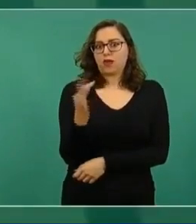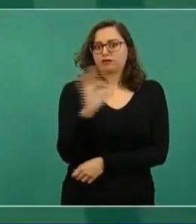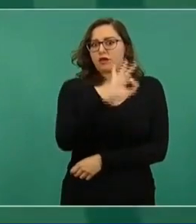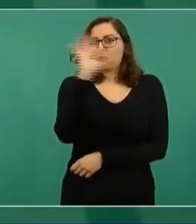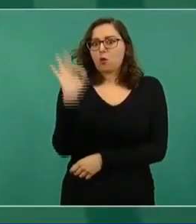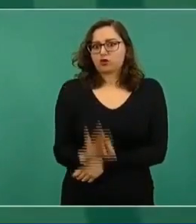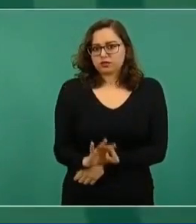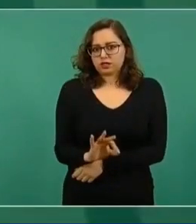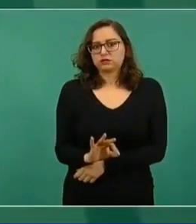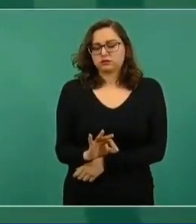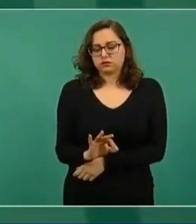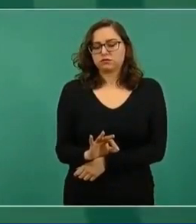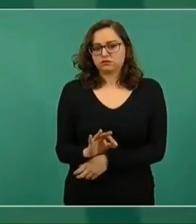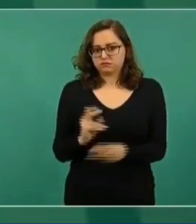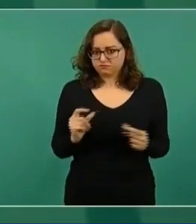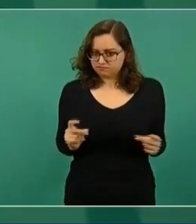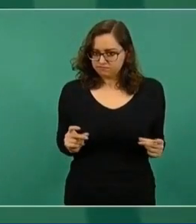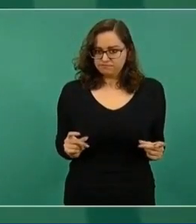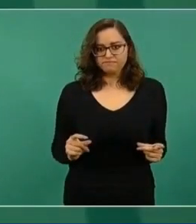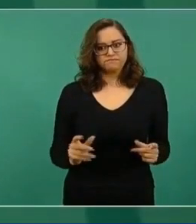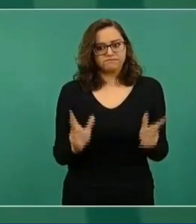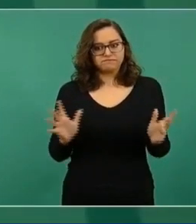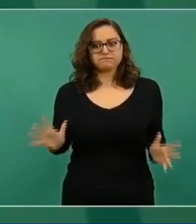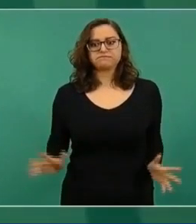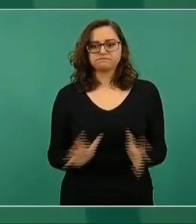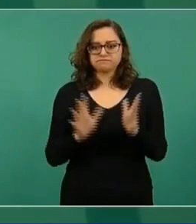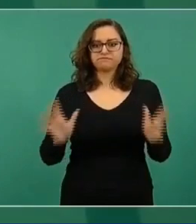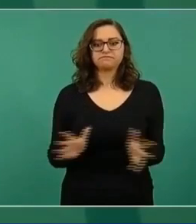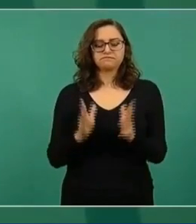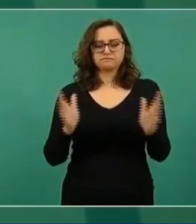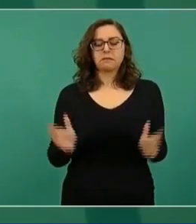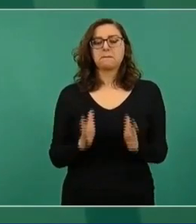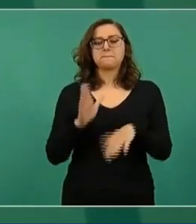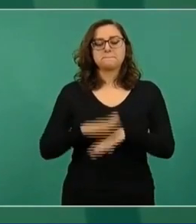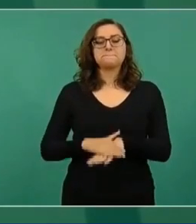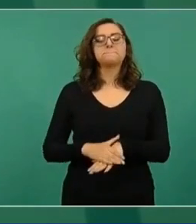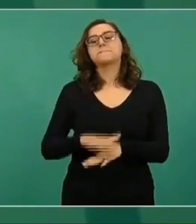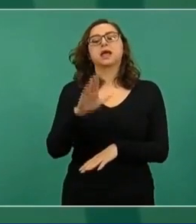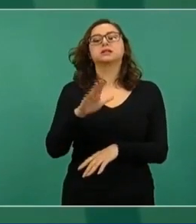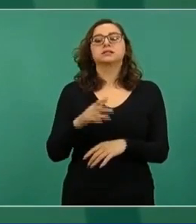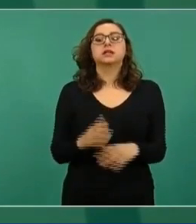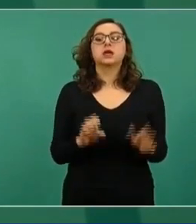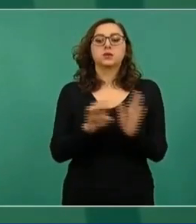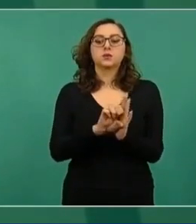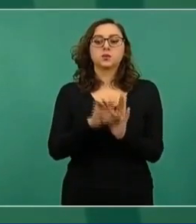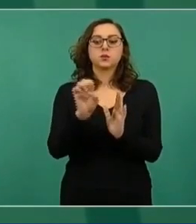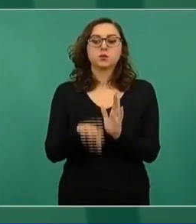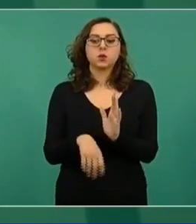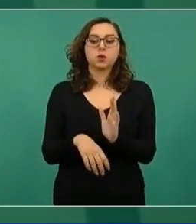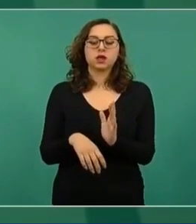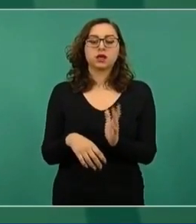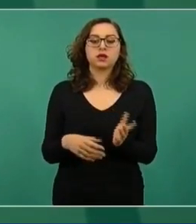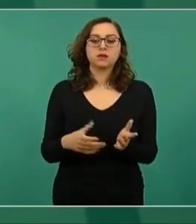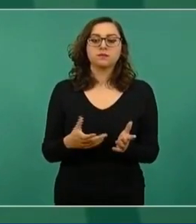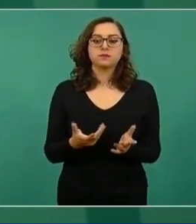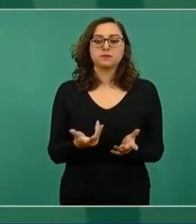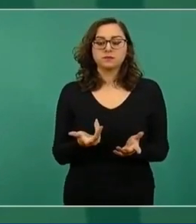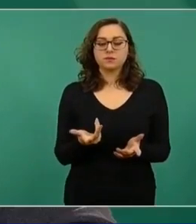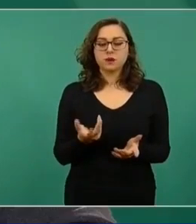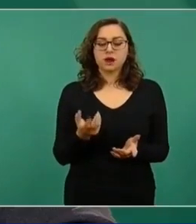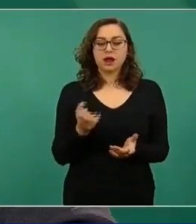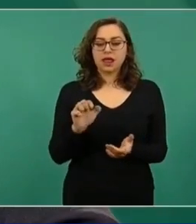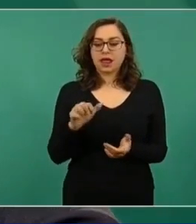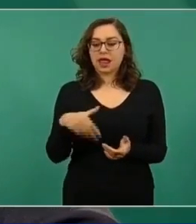de especialistas en todo el país. Y, por ejemplo, de acuerdo a las modificaciones del